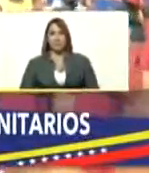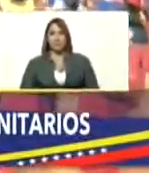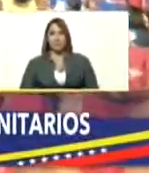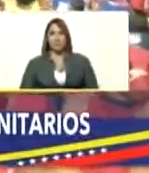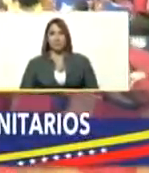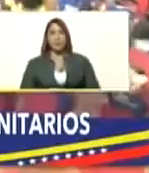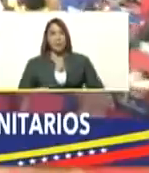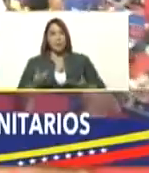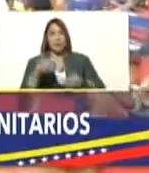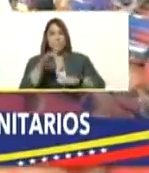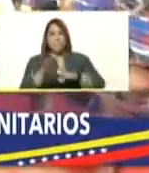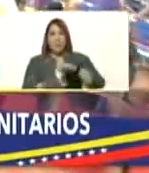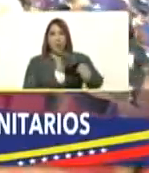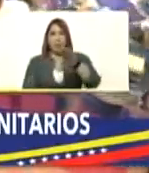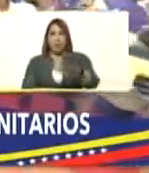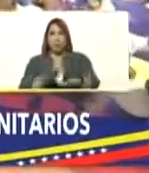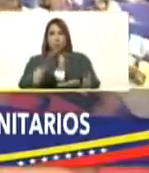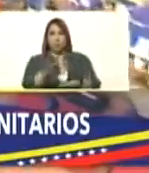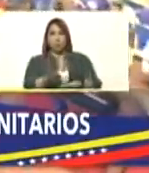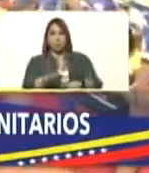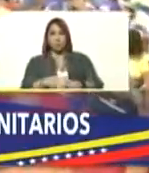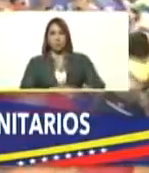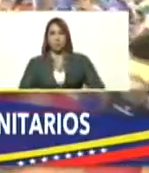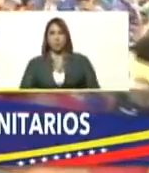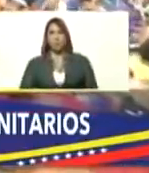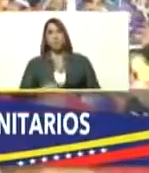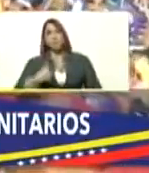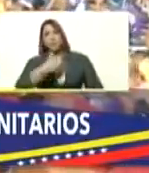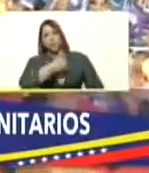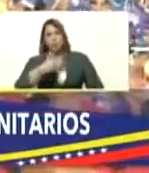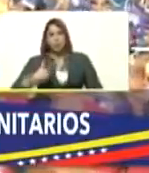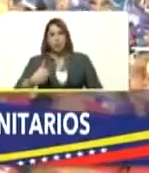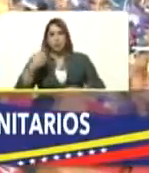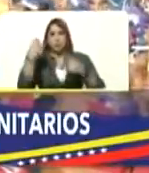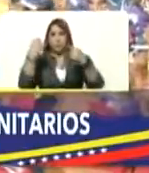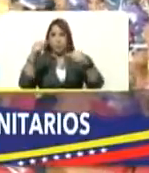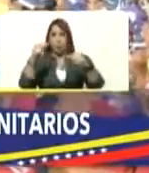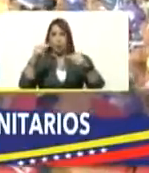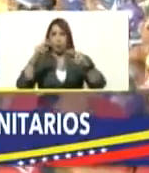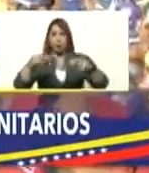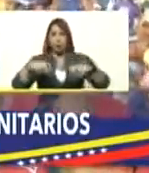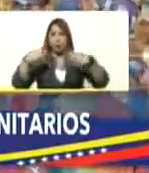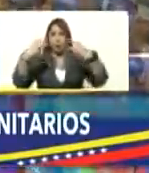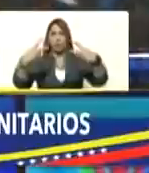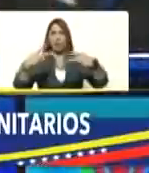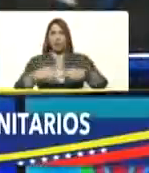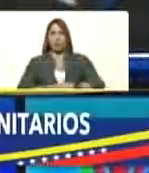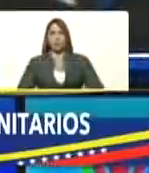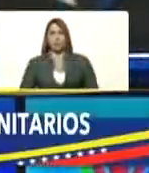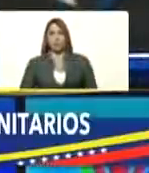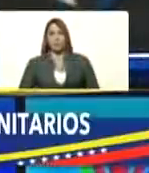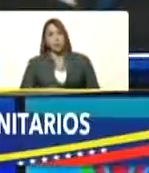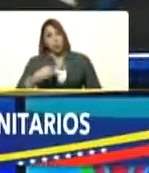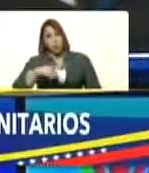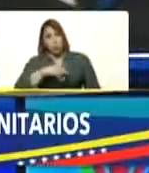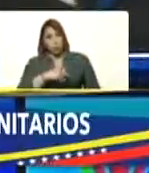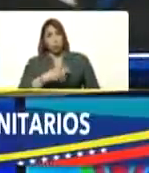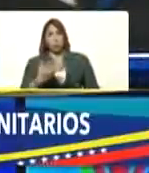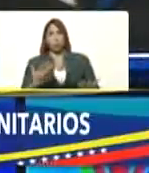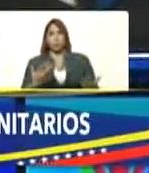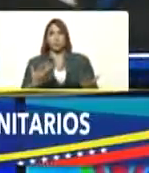dar estos pasos. Y yo quiero que esta fase nueva, que estamos nosotros,